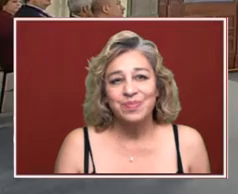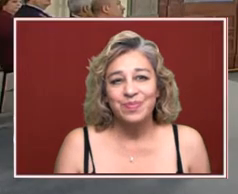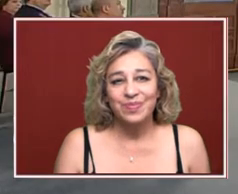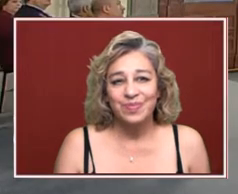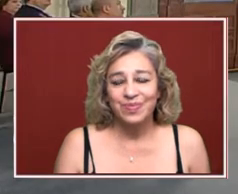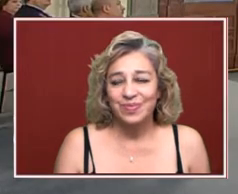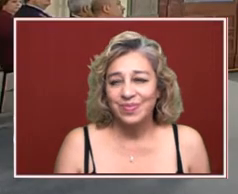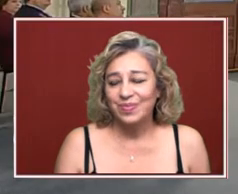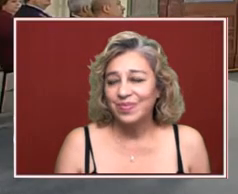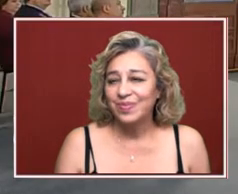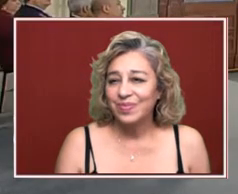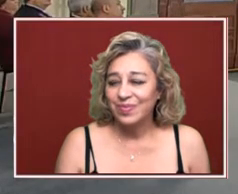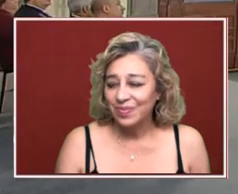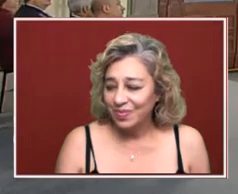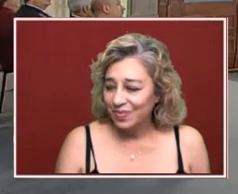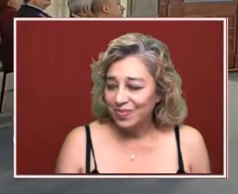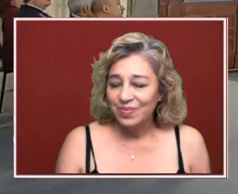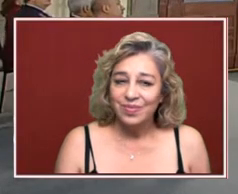asylum.